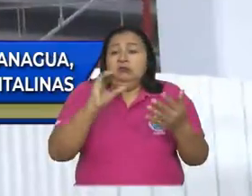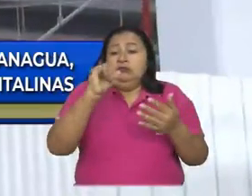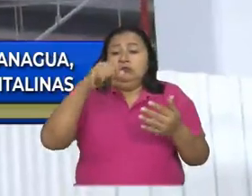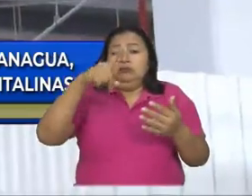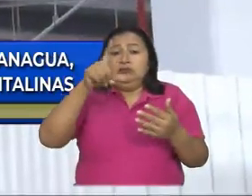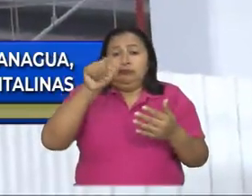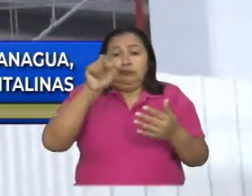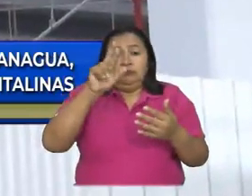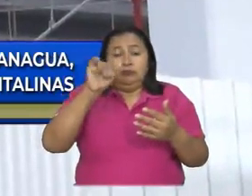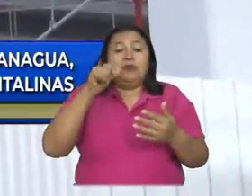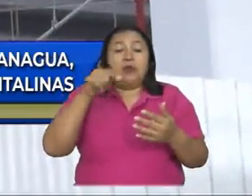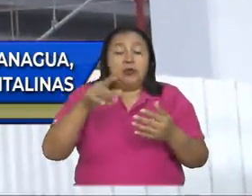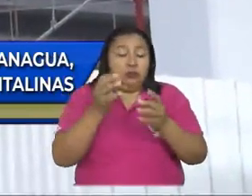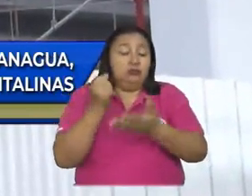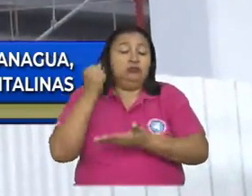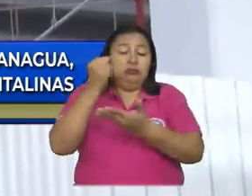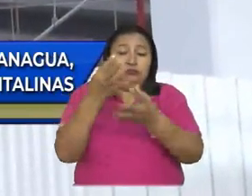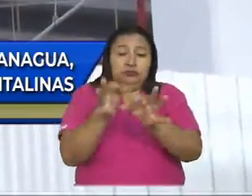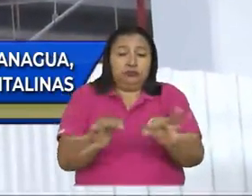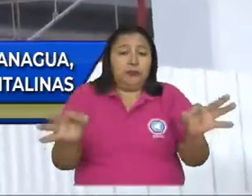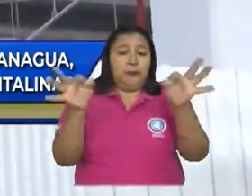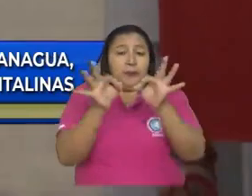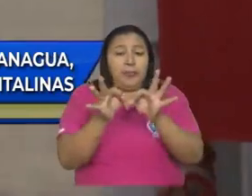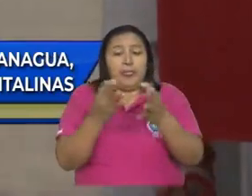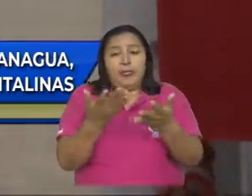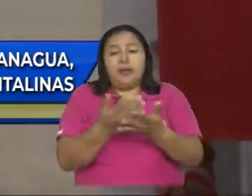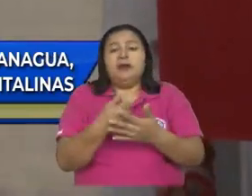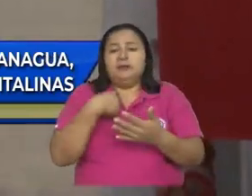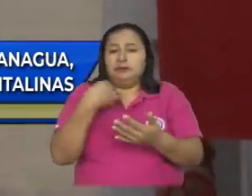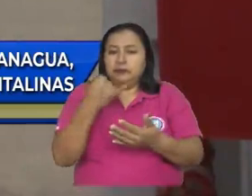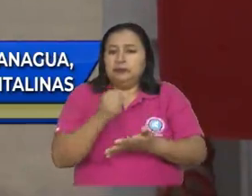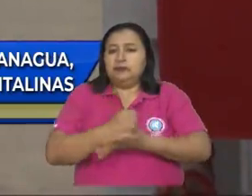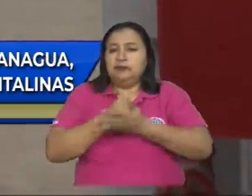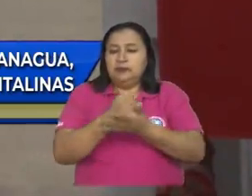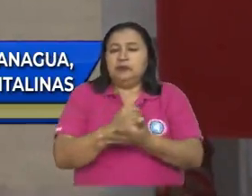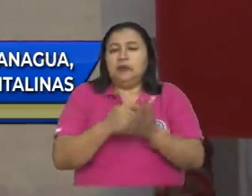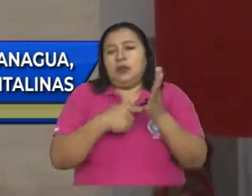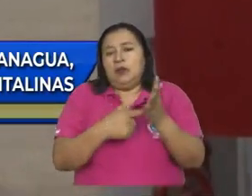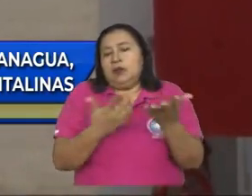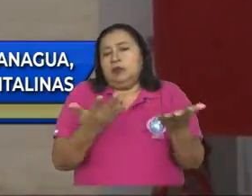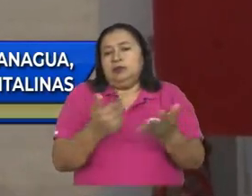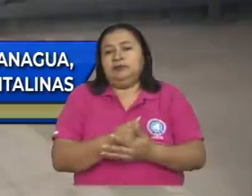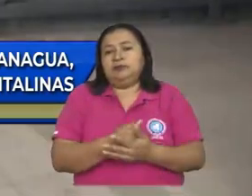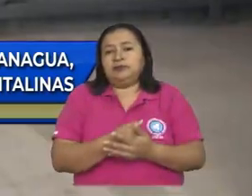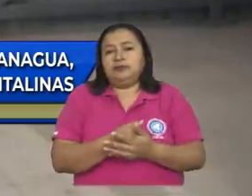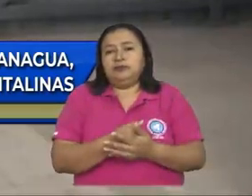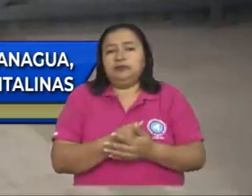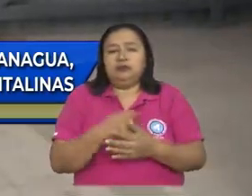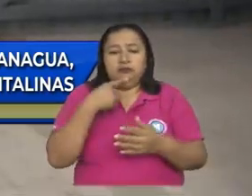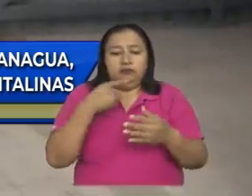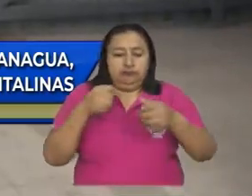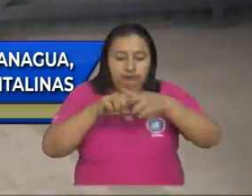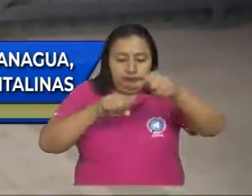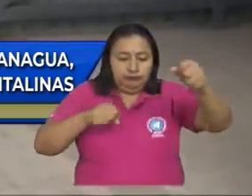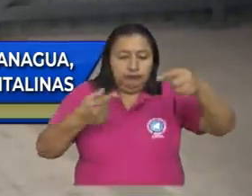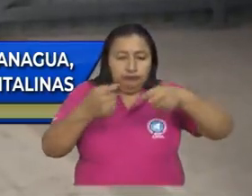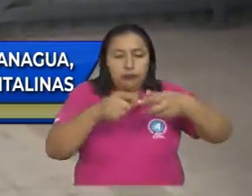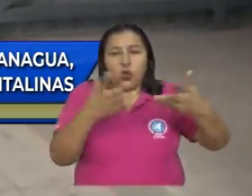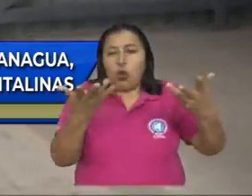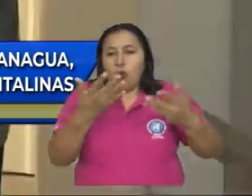Candelaria, son inversiones importantes, ¿no? Que nos permiten, por ejemplo, el diseño, la forma en que